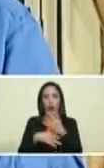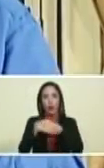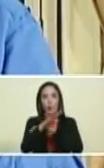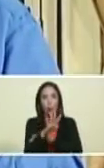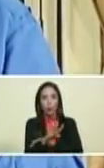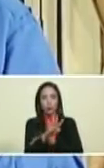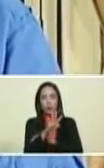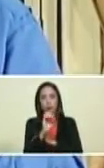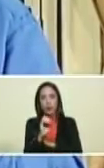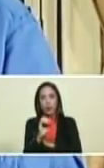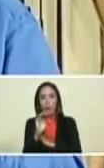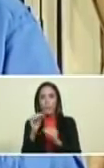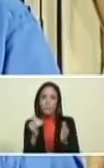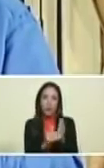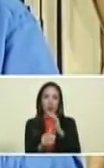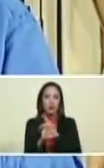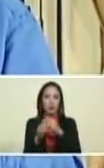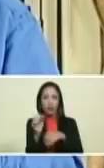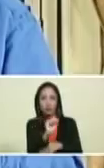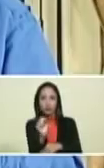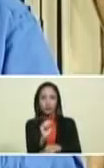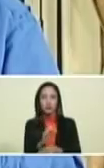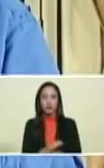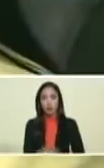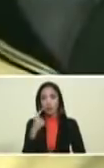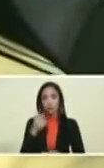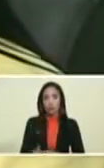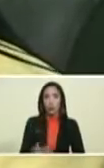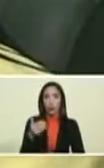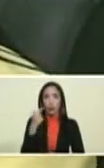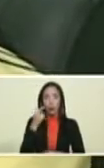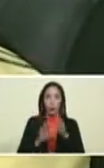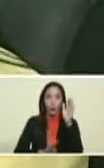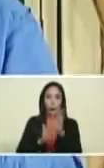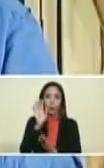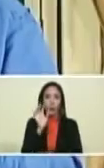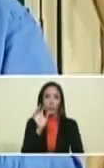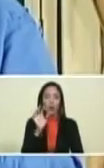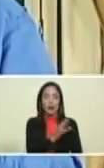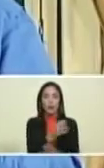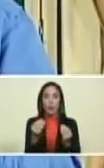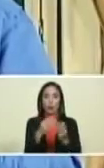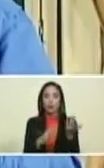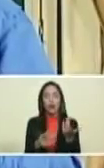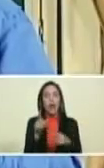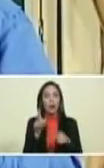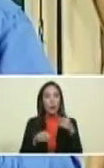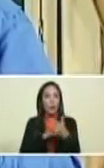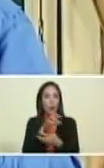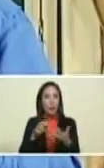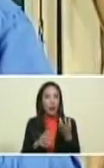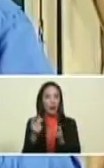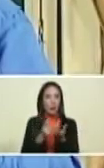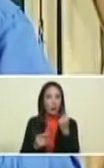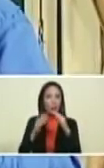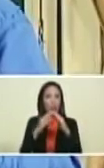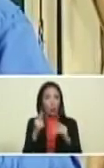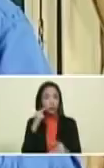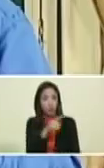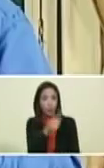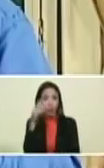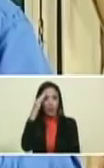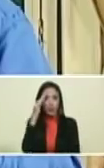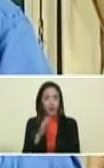3.400.000 vehículos circulando en el país. Número bastante elevado, a pesar de la guerra económica y todo lo que ustedes